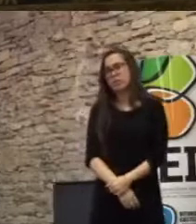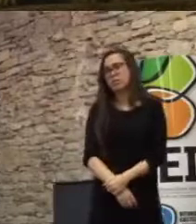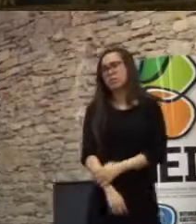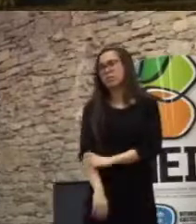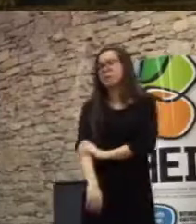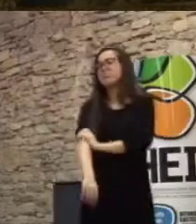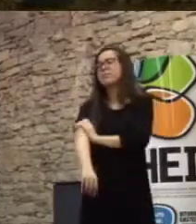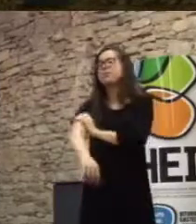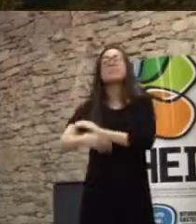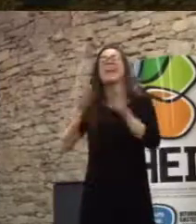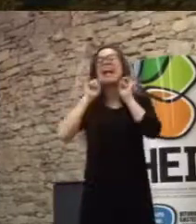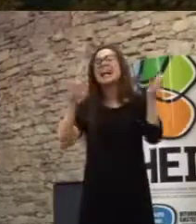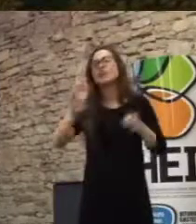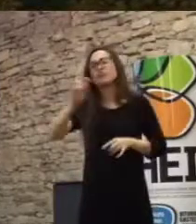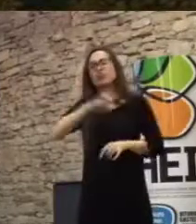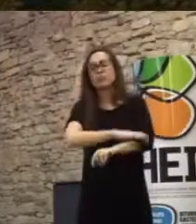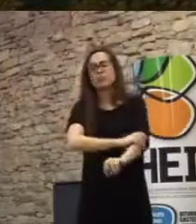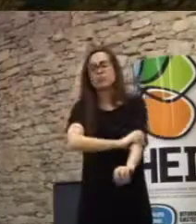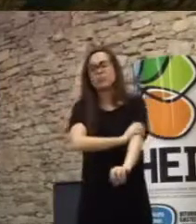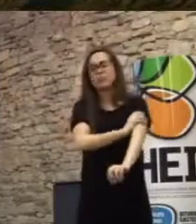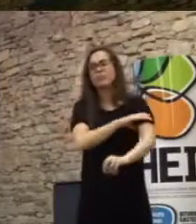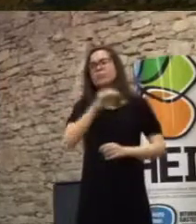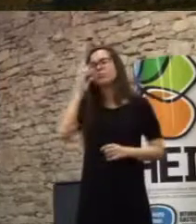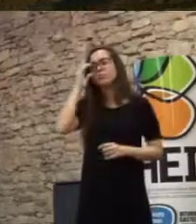otro caso más cercano